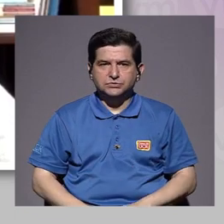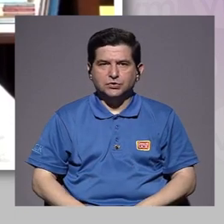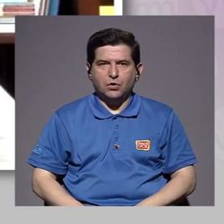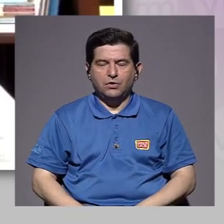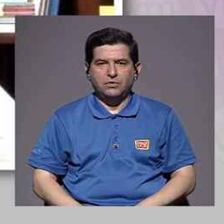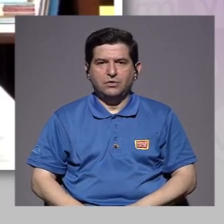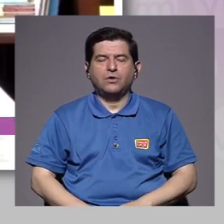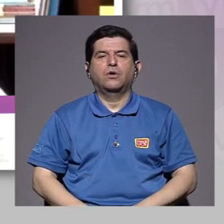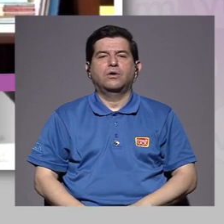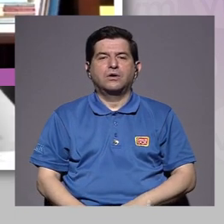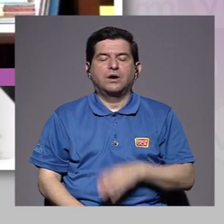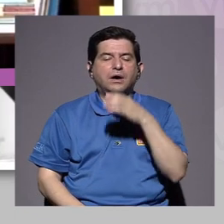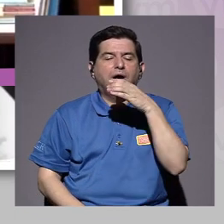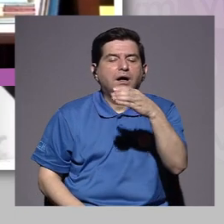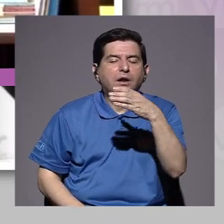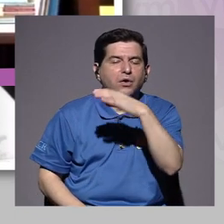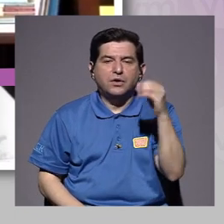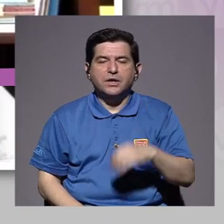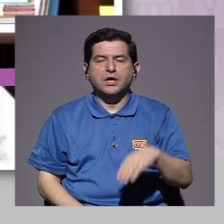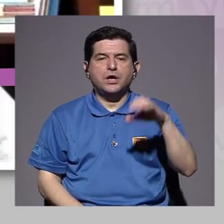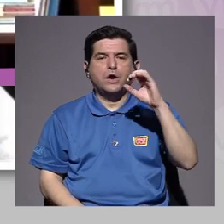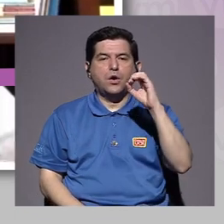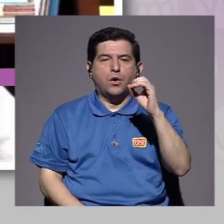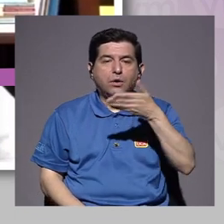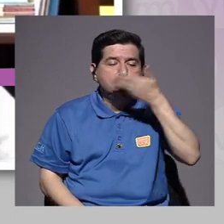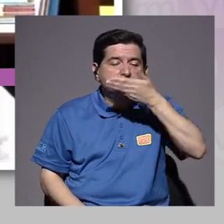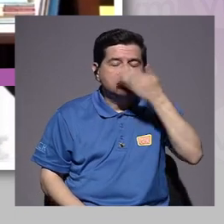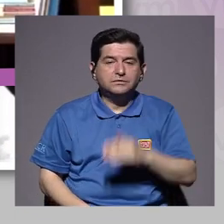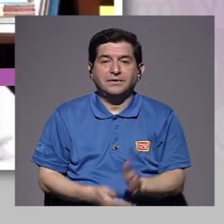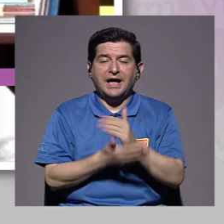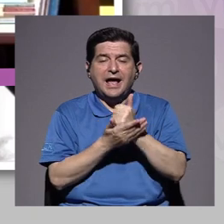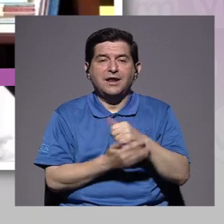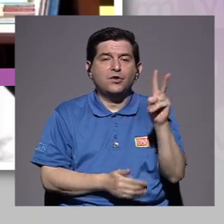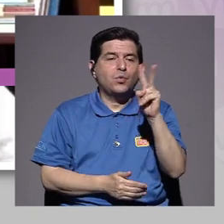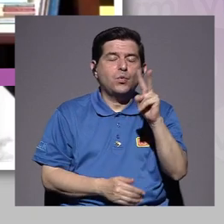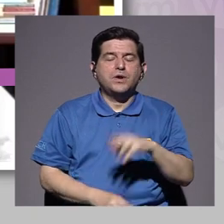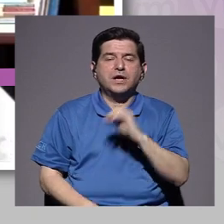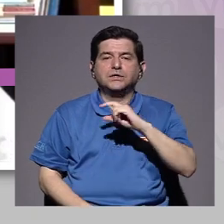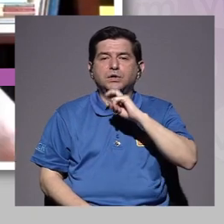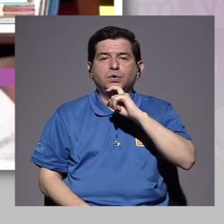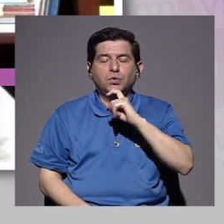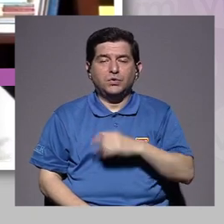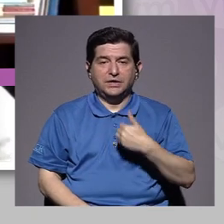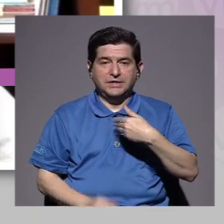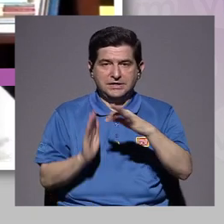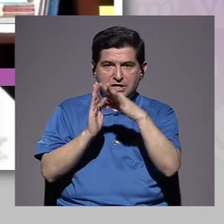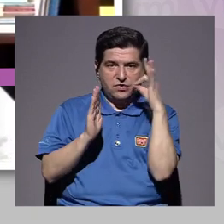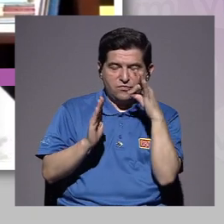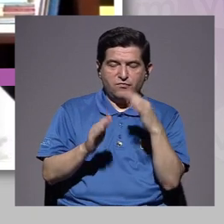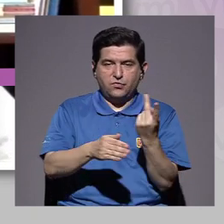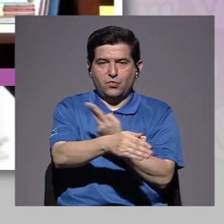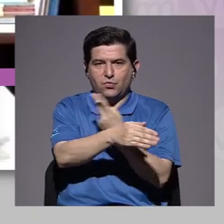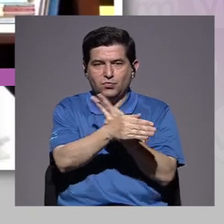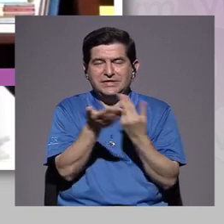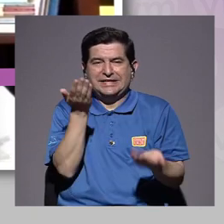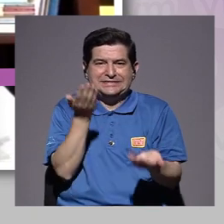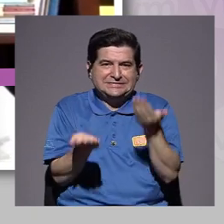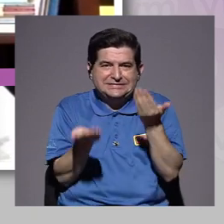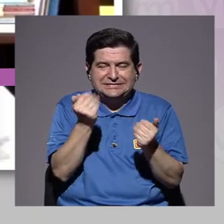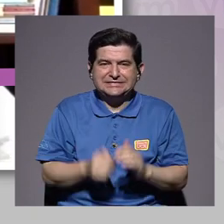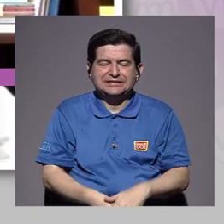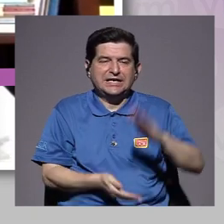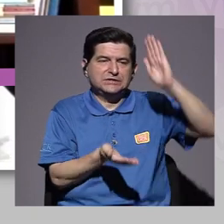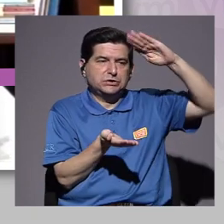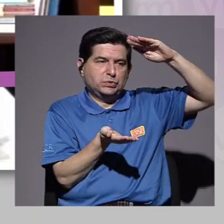calor y el contacto con el oxígeno podría hacer que algunas vitaminas y minerales de las frutas y vegetales